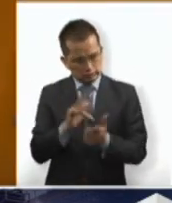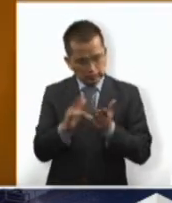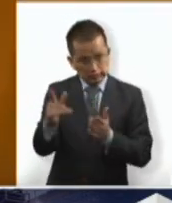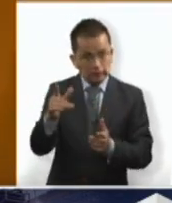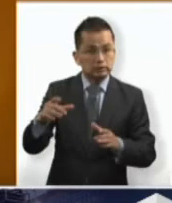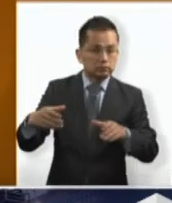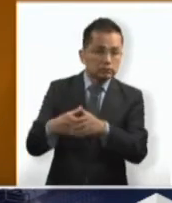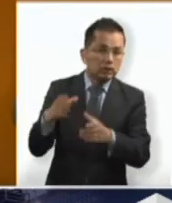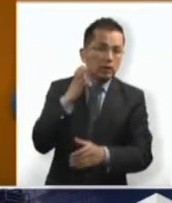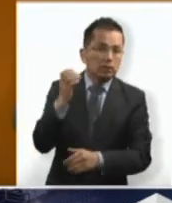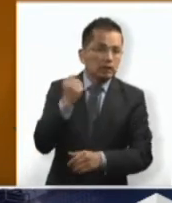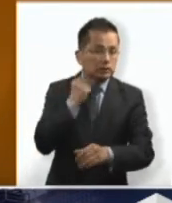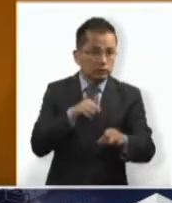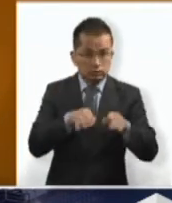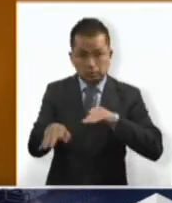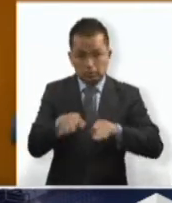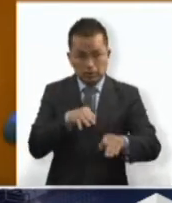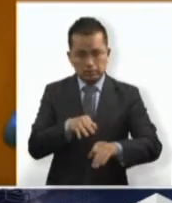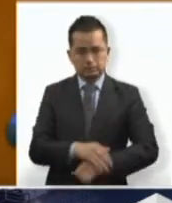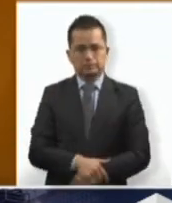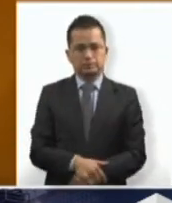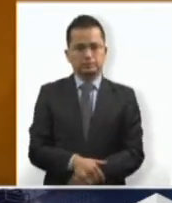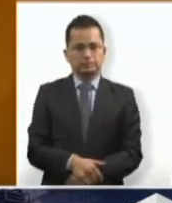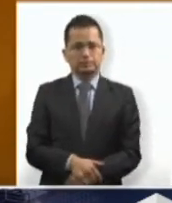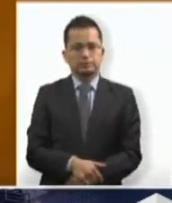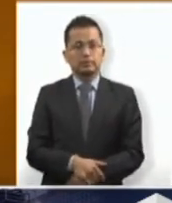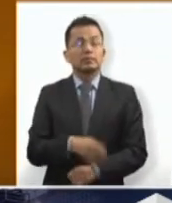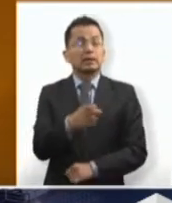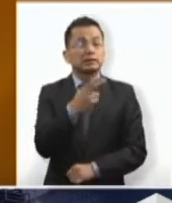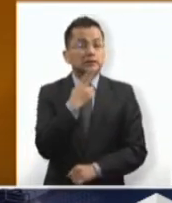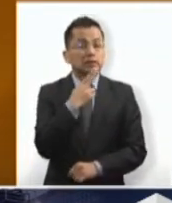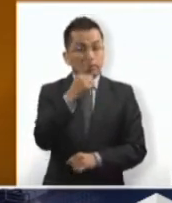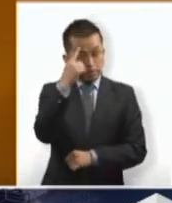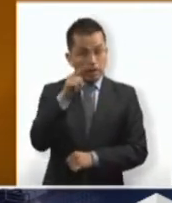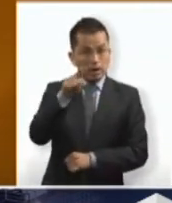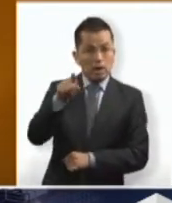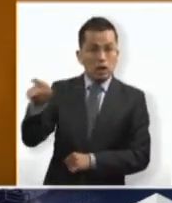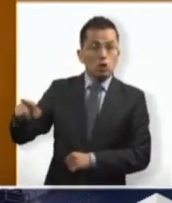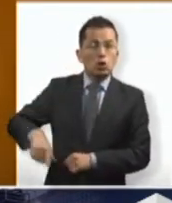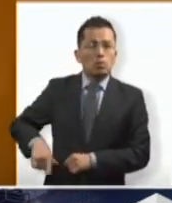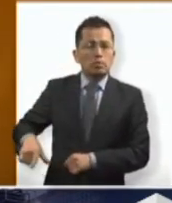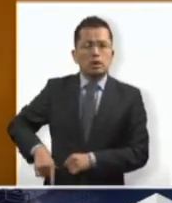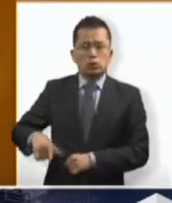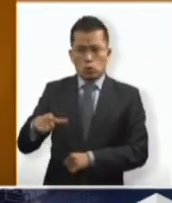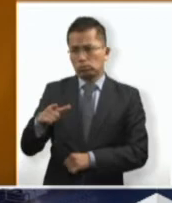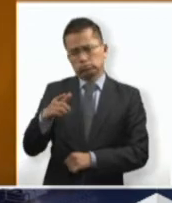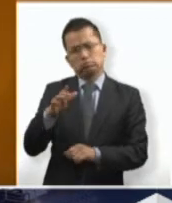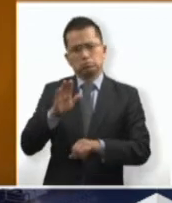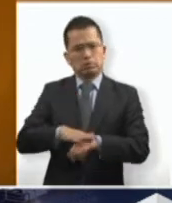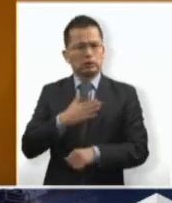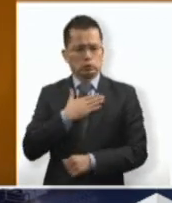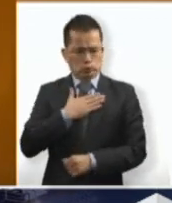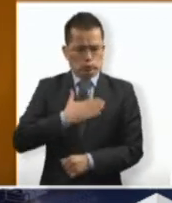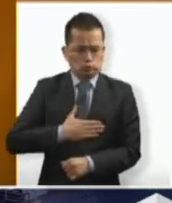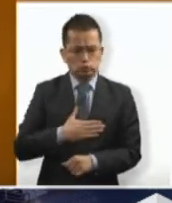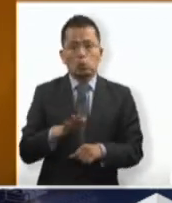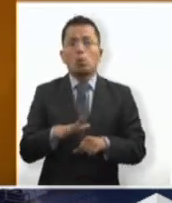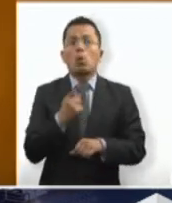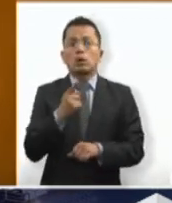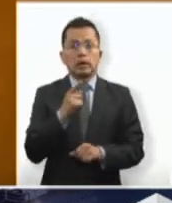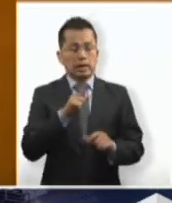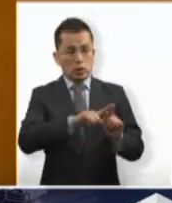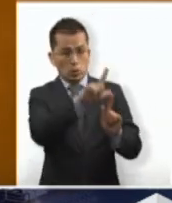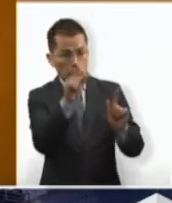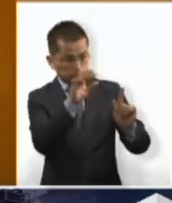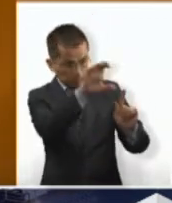Esto permitirá a las autoridades ser justas al continuar condonando contribuciones a las regiones que por